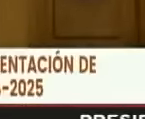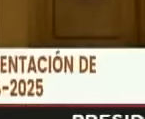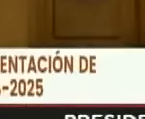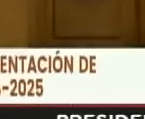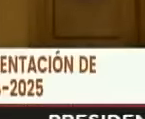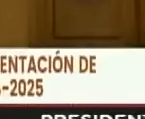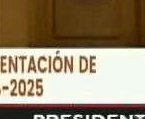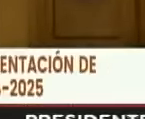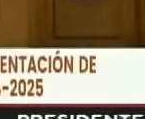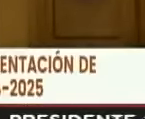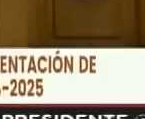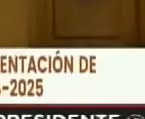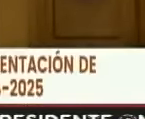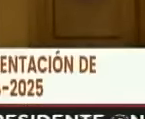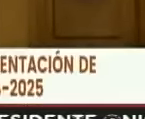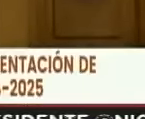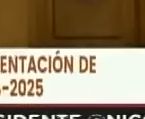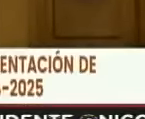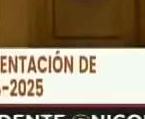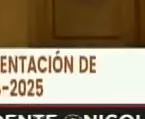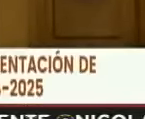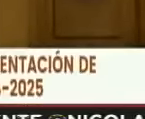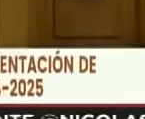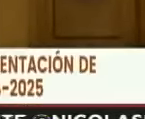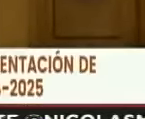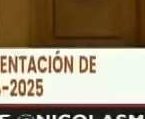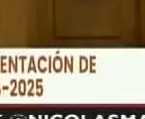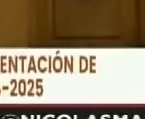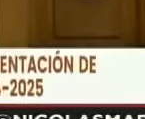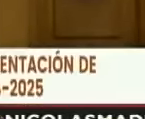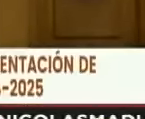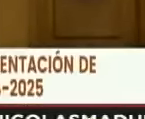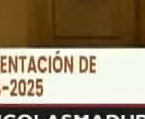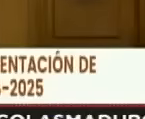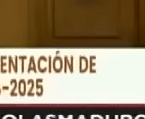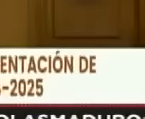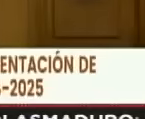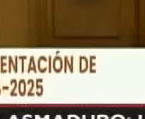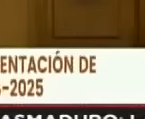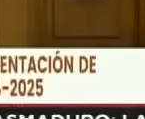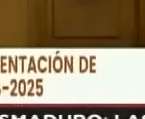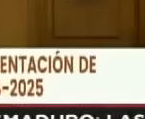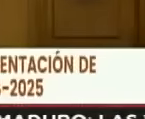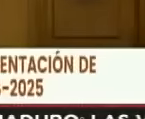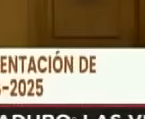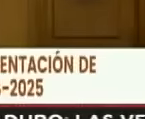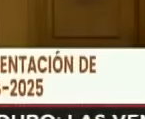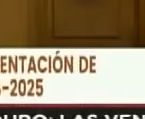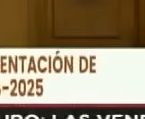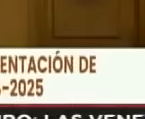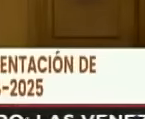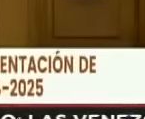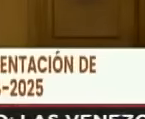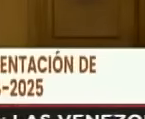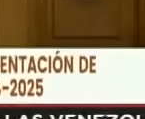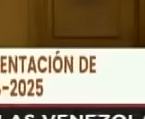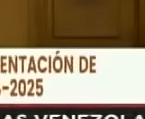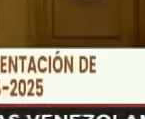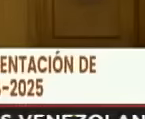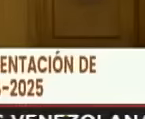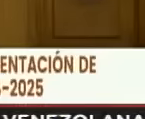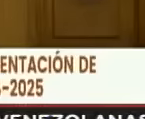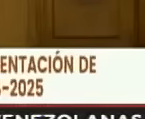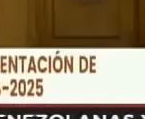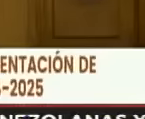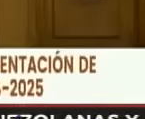amigos, para toda Venezuela. Nos corresponde hoy, presidente, cumplir con el reglamento de